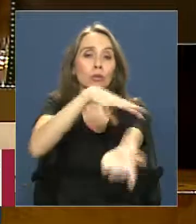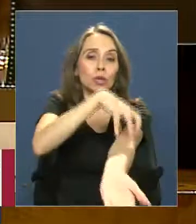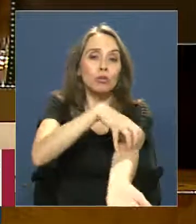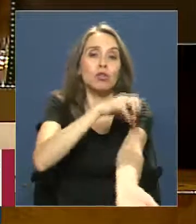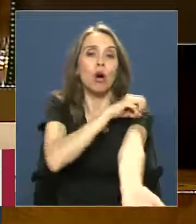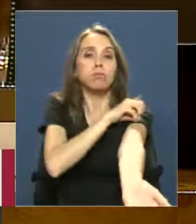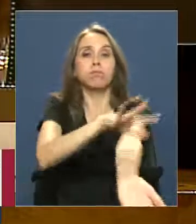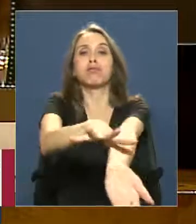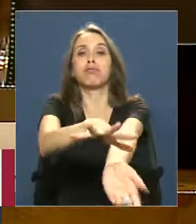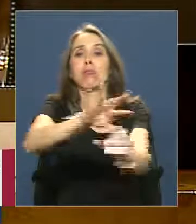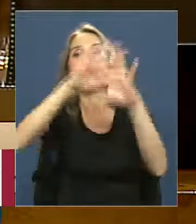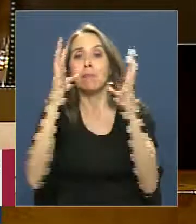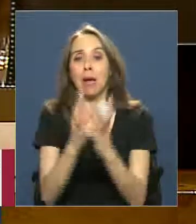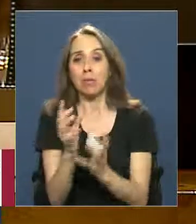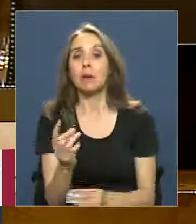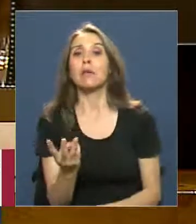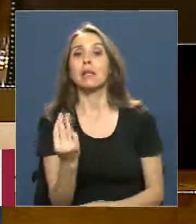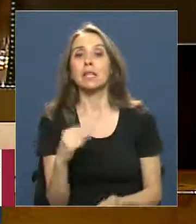corresponde al boletín número